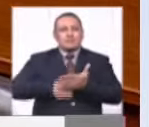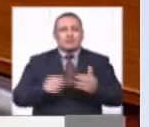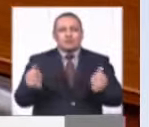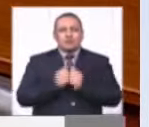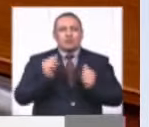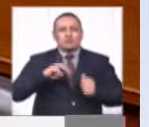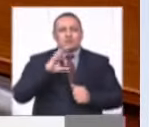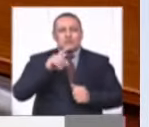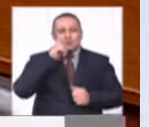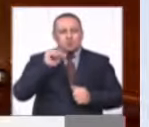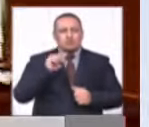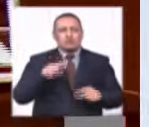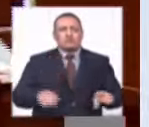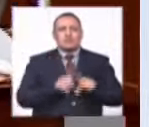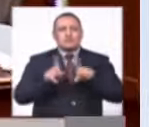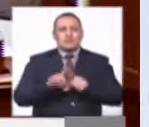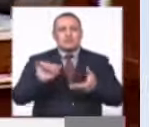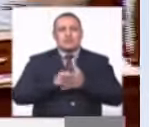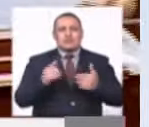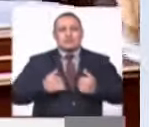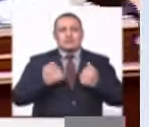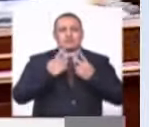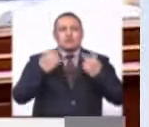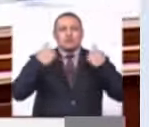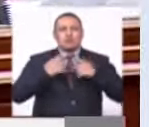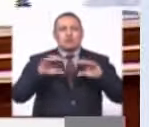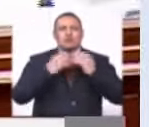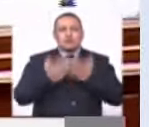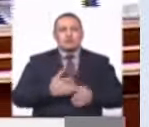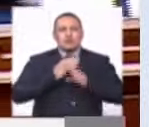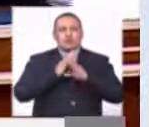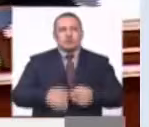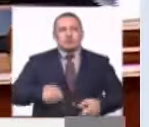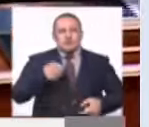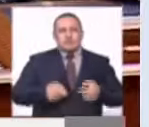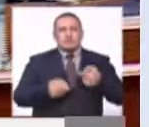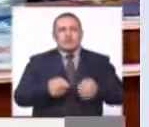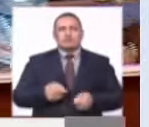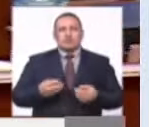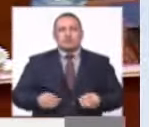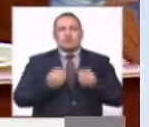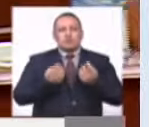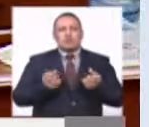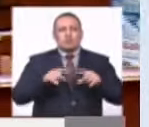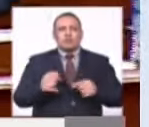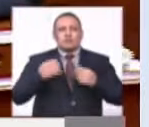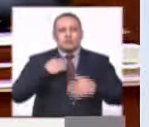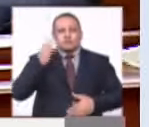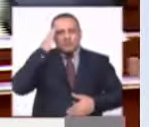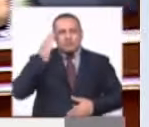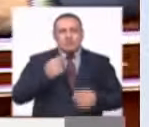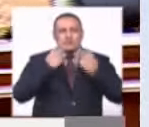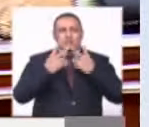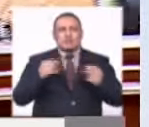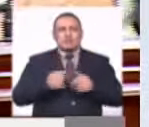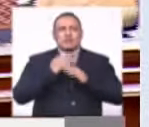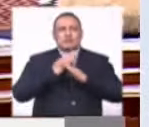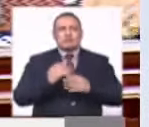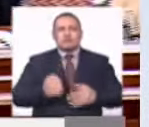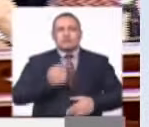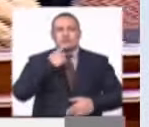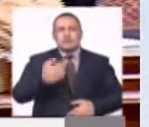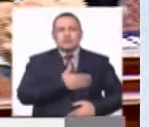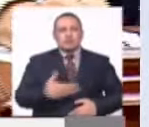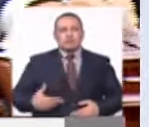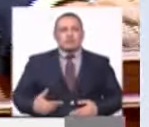una moción de censura somos congresistas que estamos en contra de la inversión? Cuando bien sabemos que los que están en contra están en el